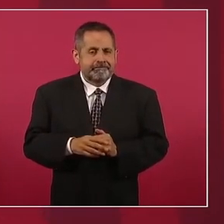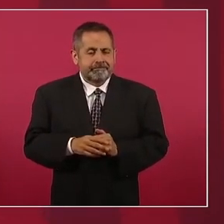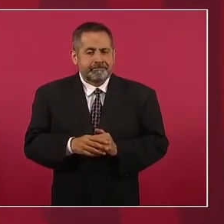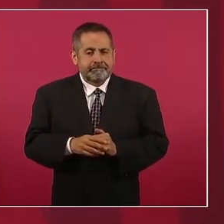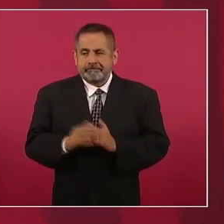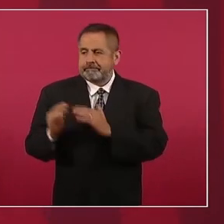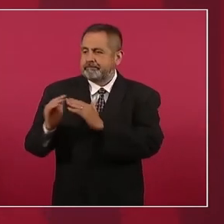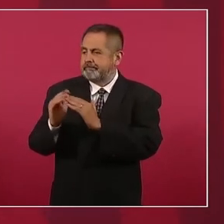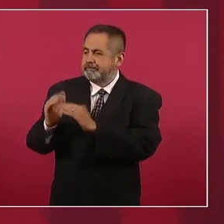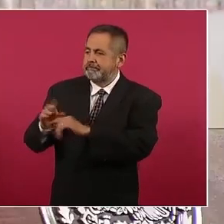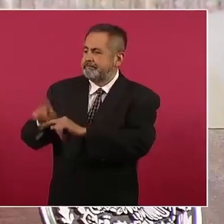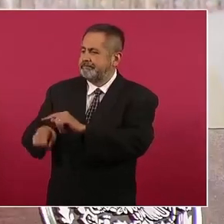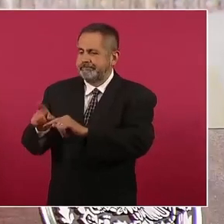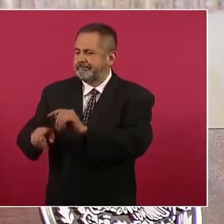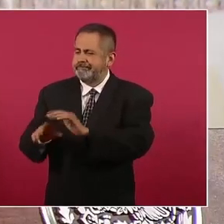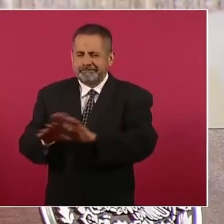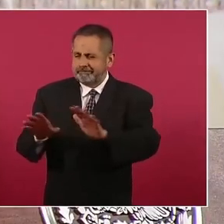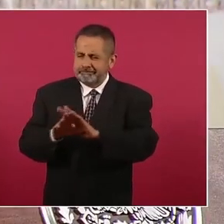viviendas,